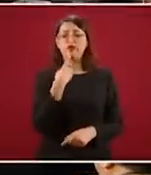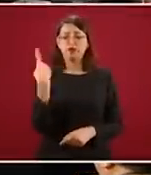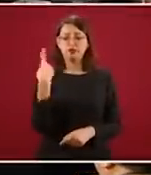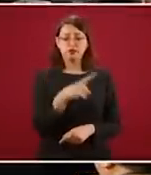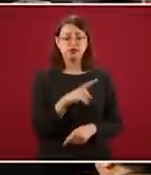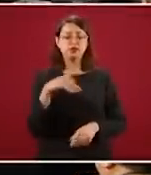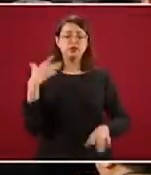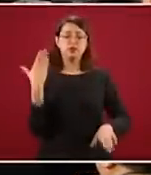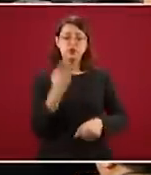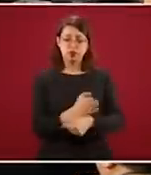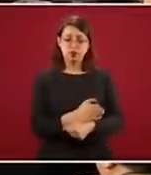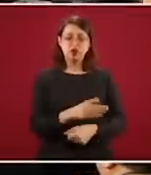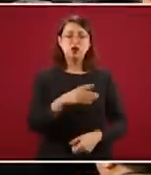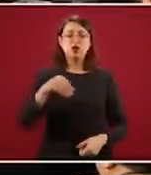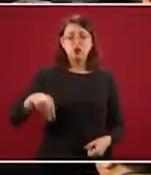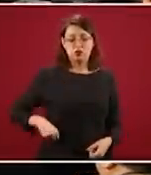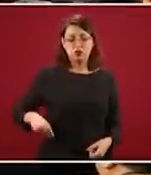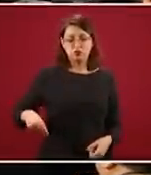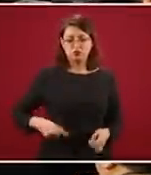instaurados.